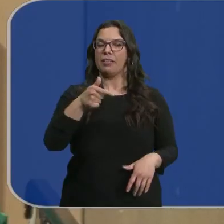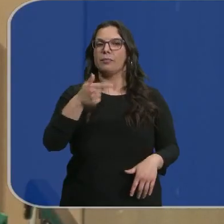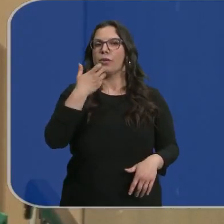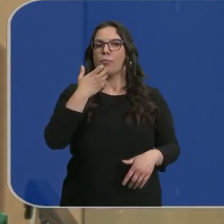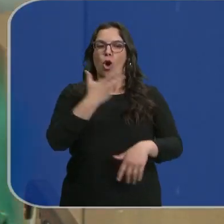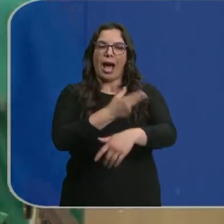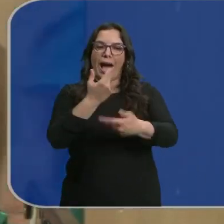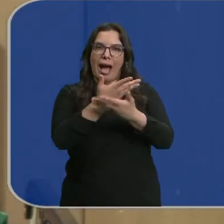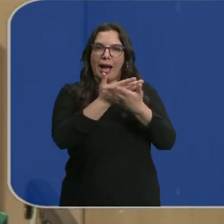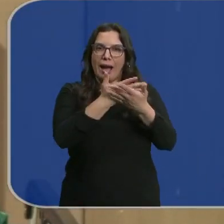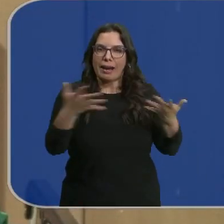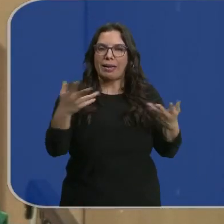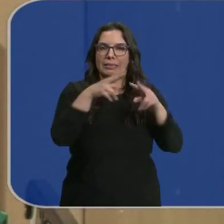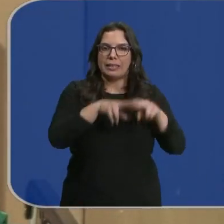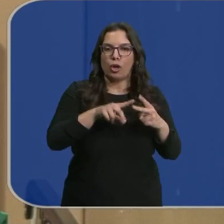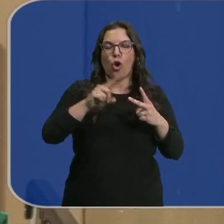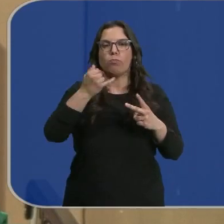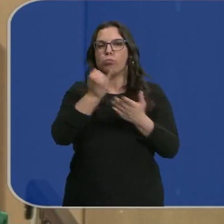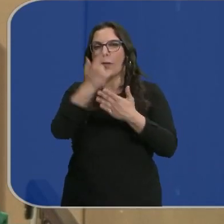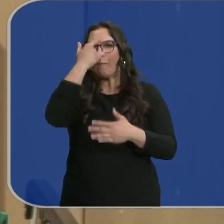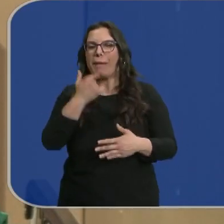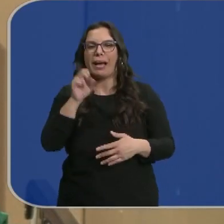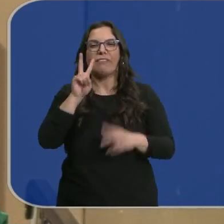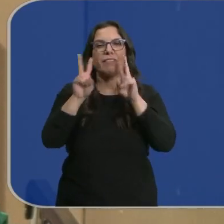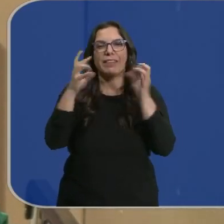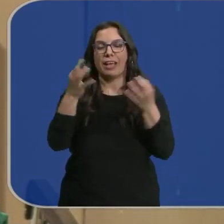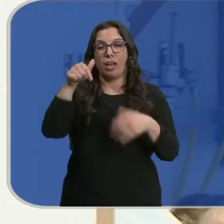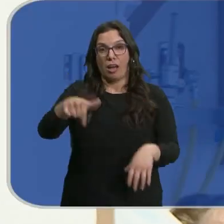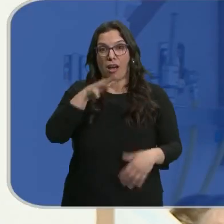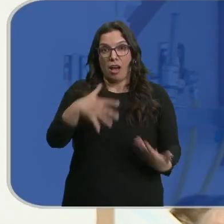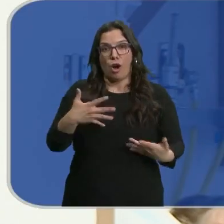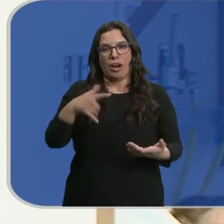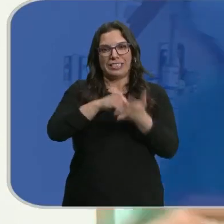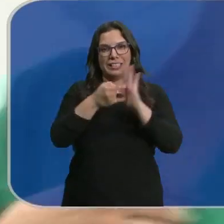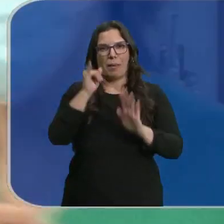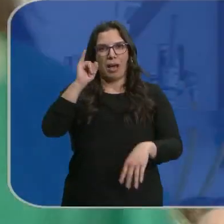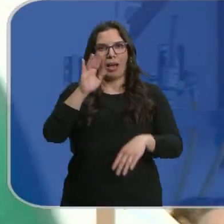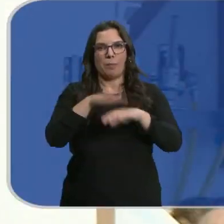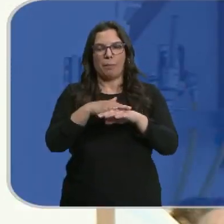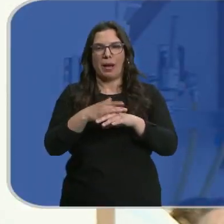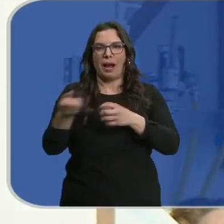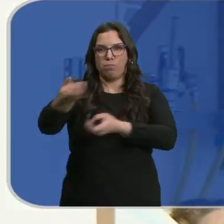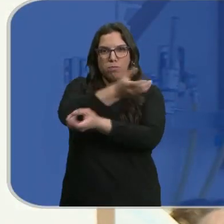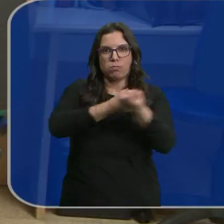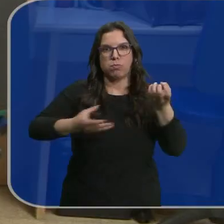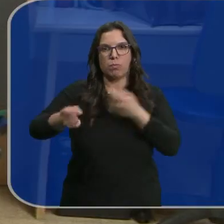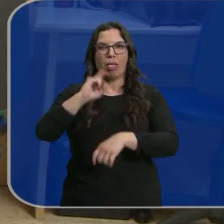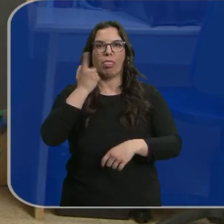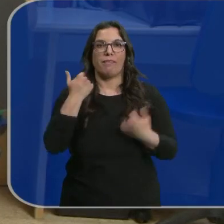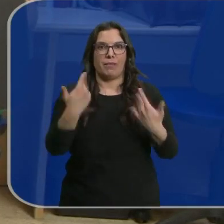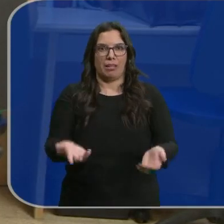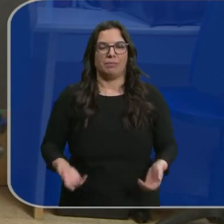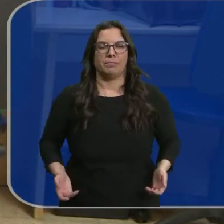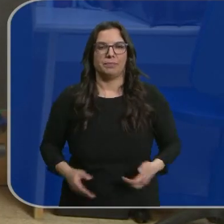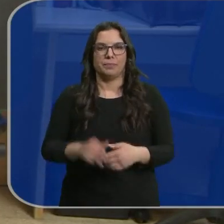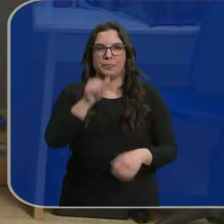analítica o qué puede verse en una prueba de imagen? Hoy en día tenemos los mecanismos para cruzar las pruebas entre ellas y avanzar en diagnósticos.